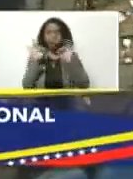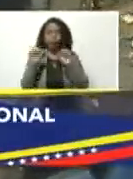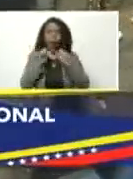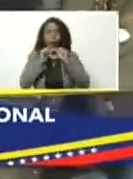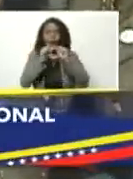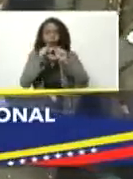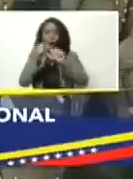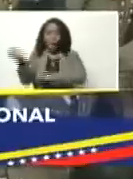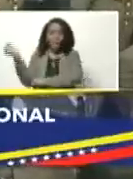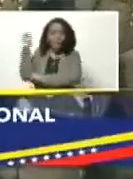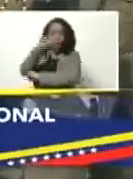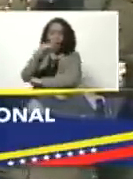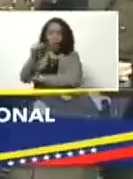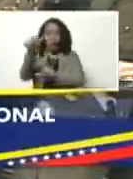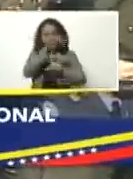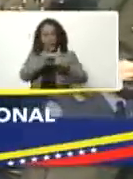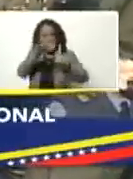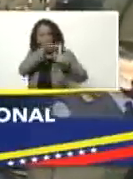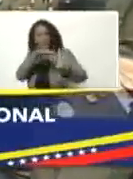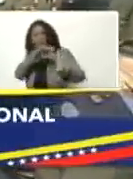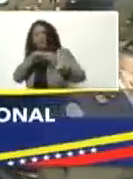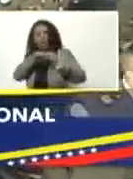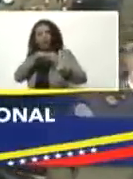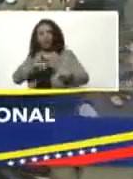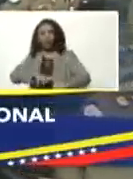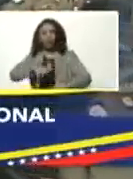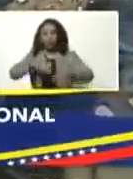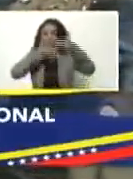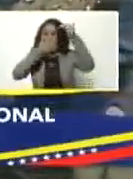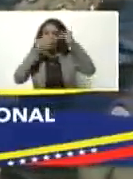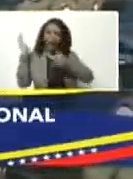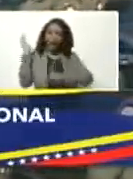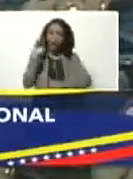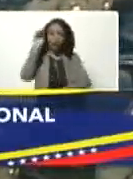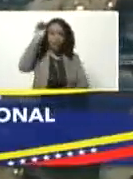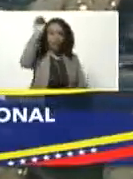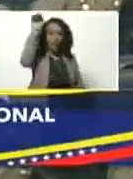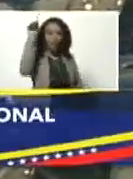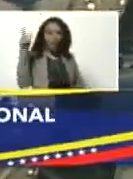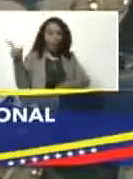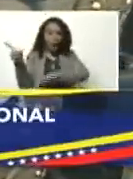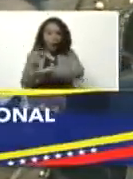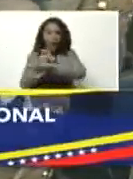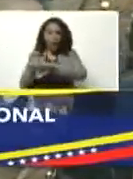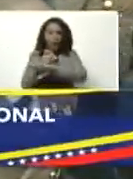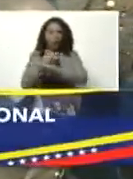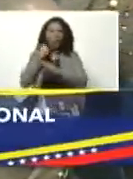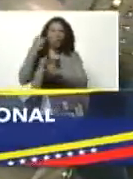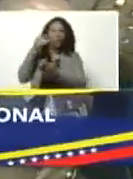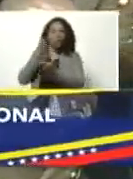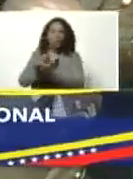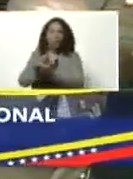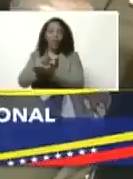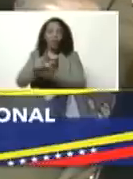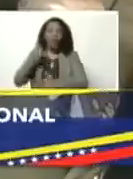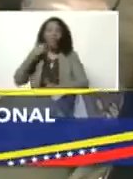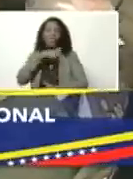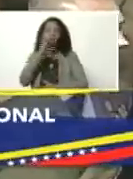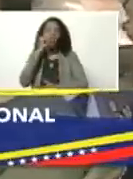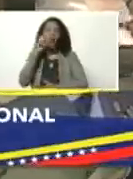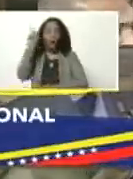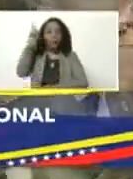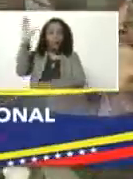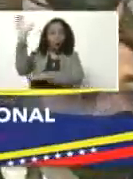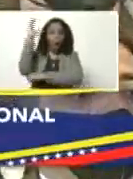derrotando las amenazas terroristas que nos vienen del gobierno moribundo de Iván Duque en